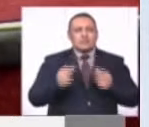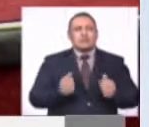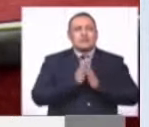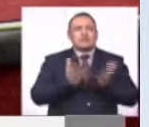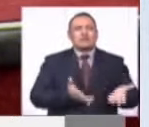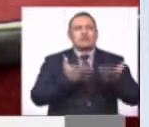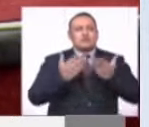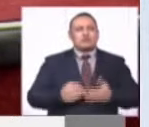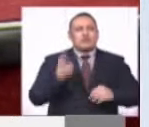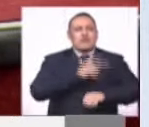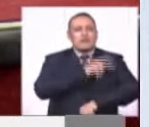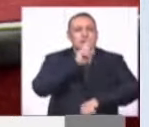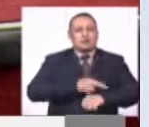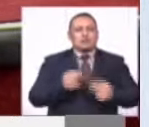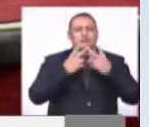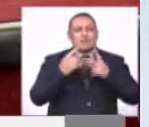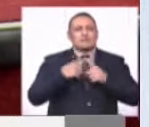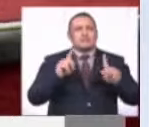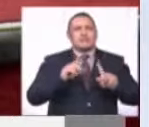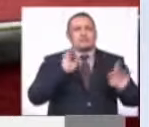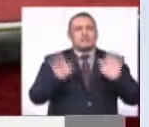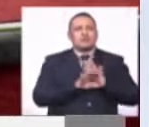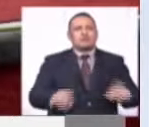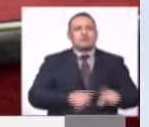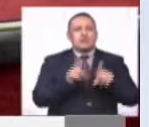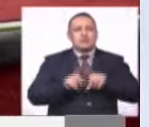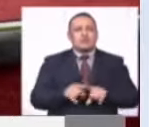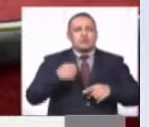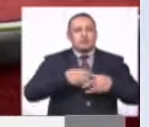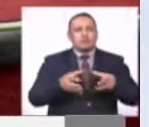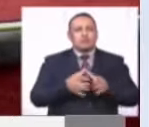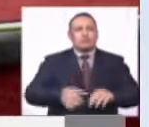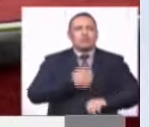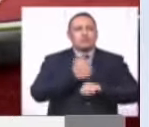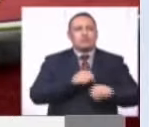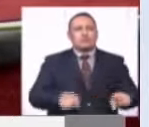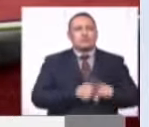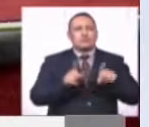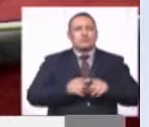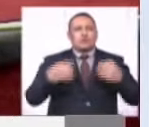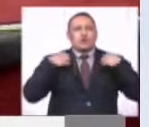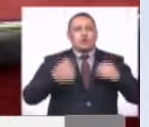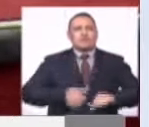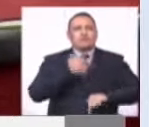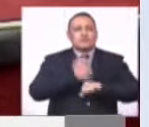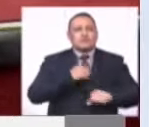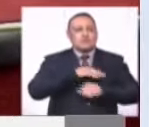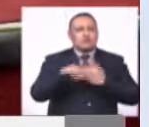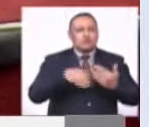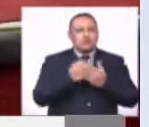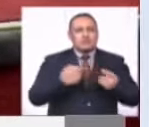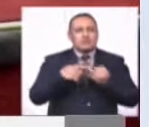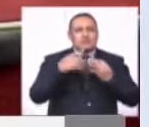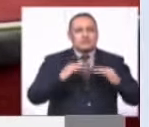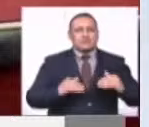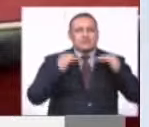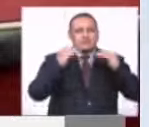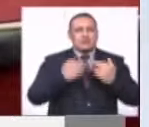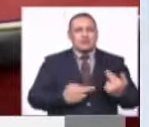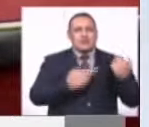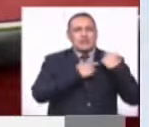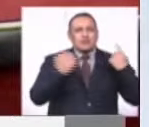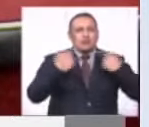envíen a una región totalmente diferente, tanto suboficiales como oficiales de todos los rangos y